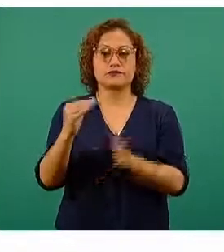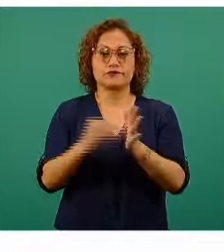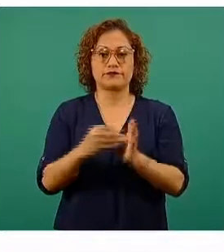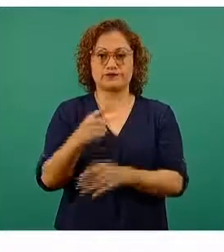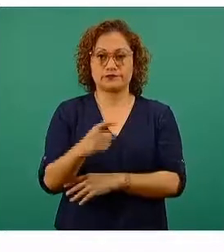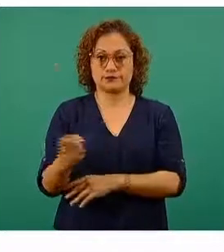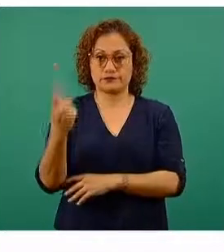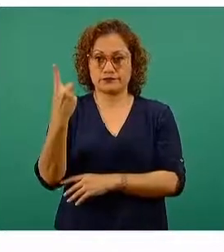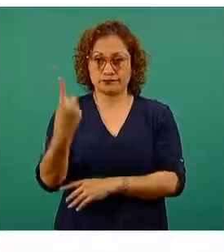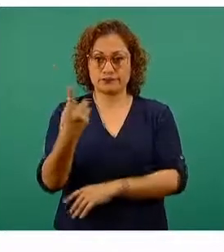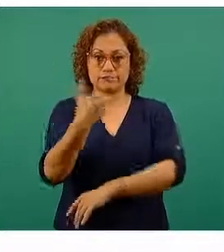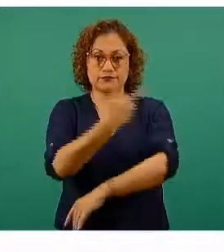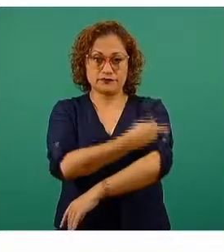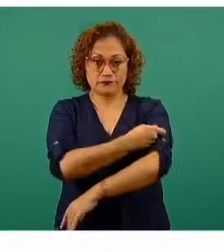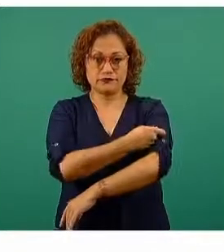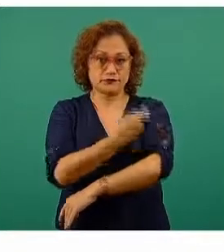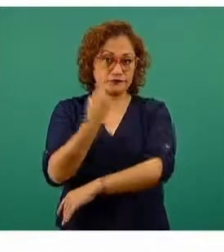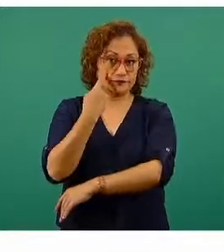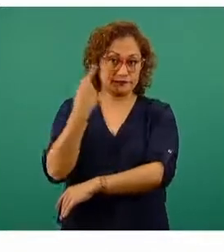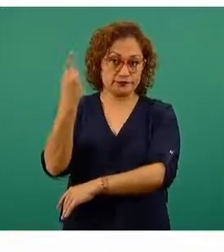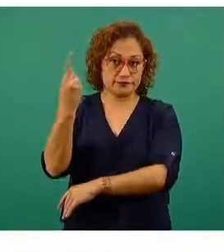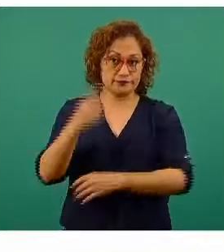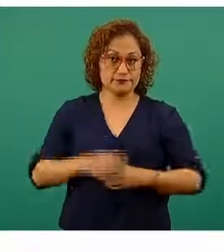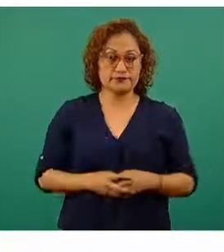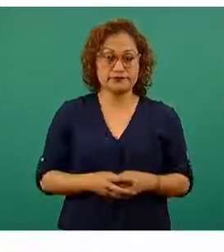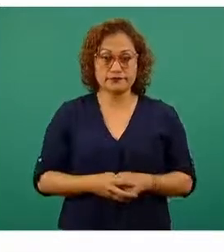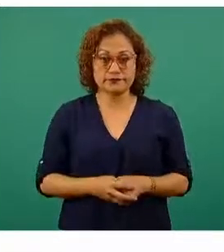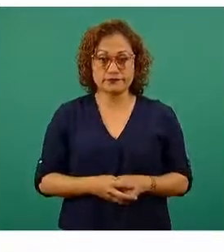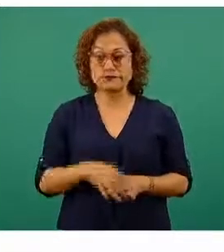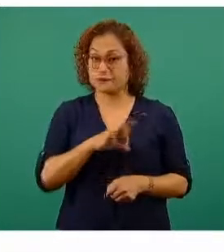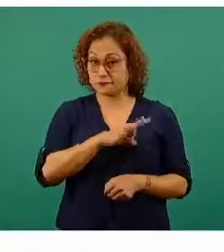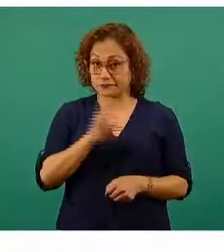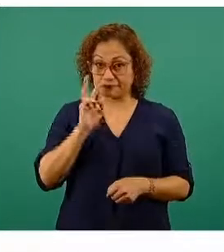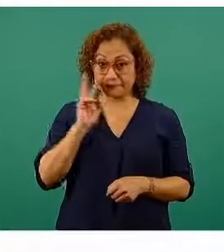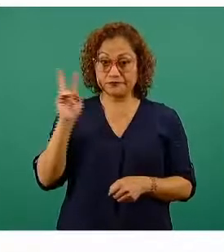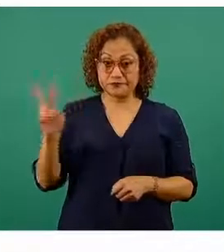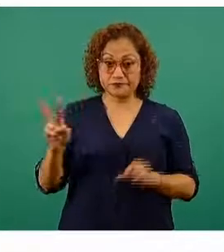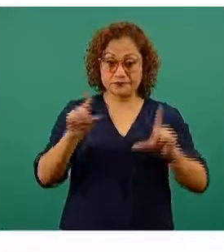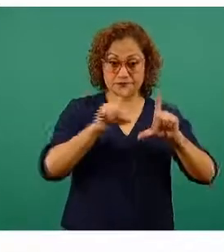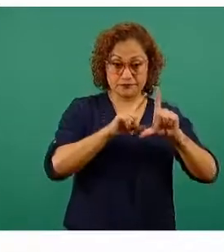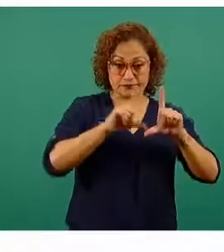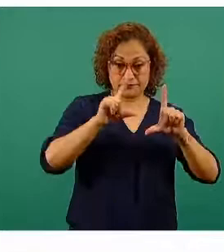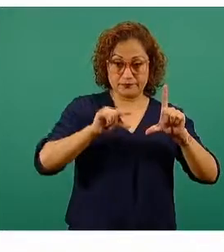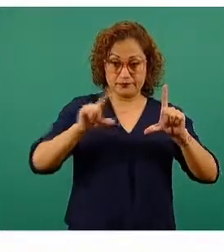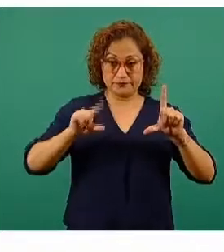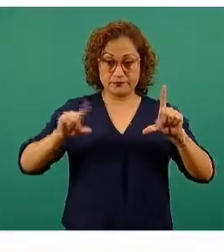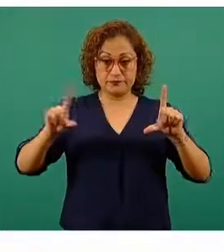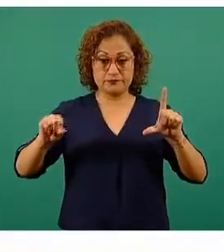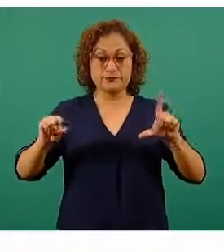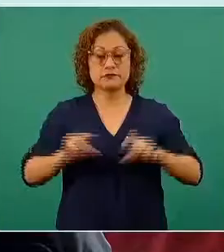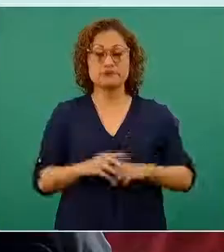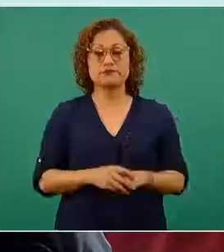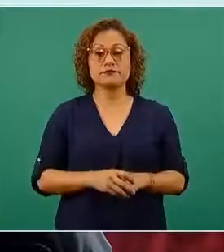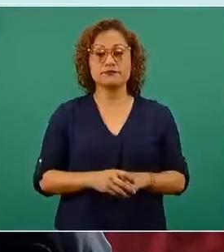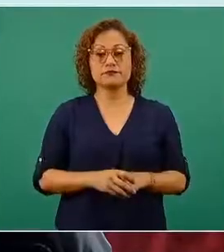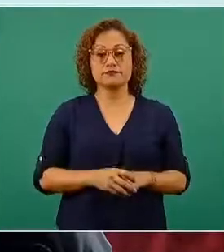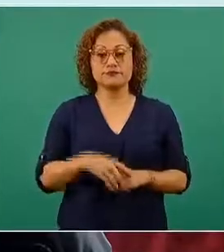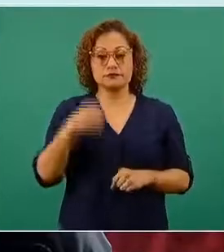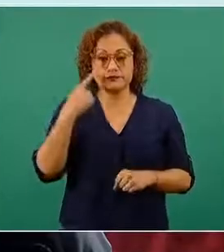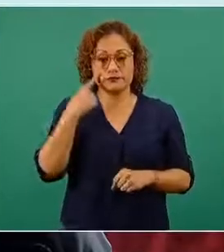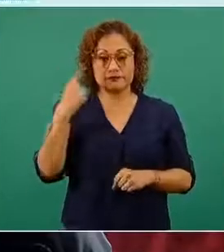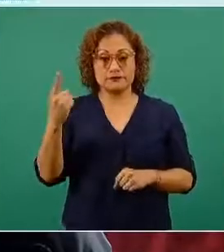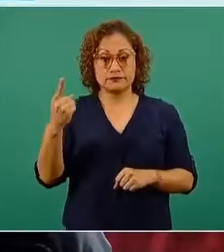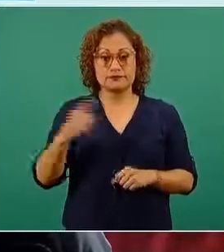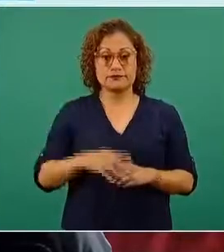432.101 dosis aplicadas. Aquí se pueden ir siguiendo en esta gráfica. Si vemos en la siguiente, vemos lo